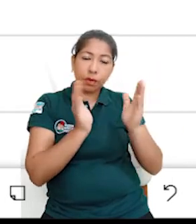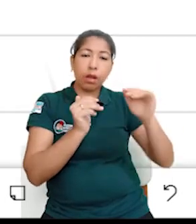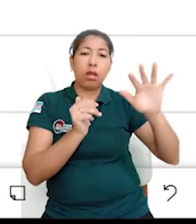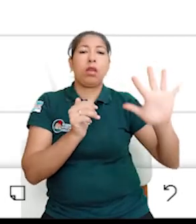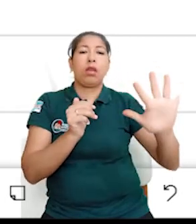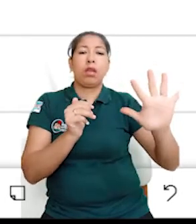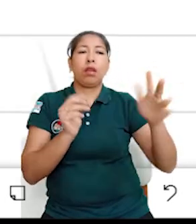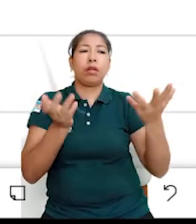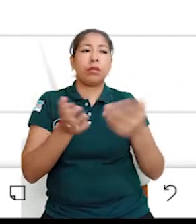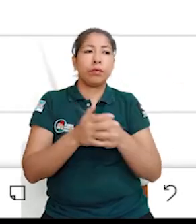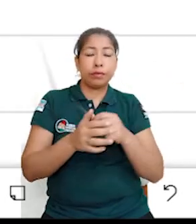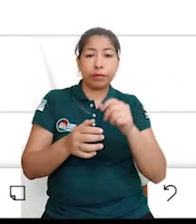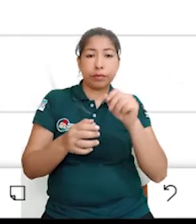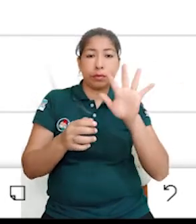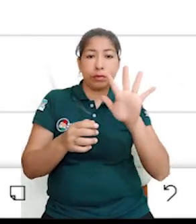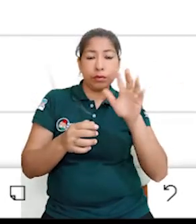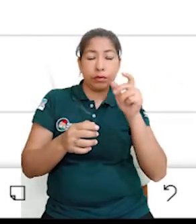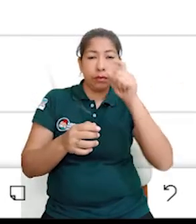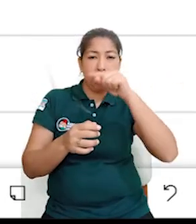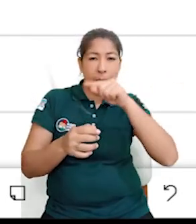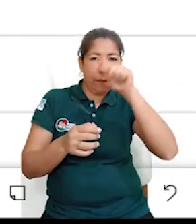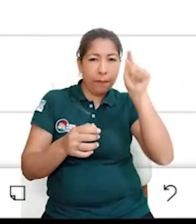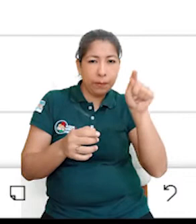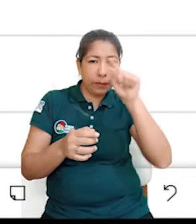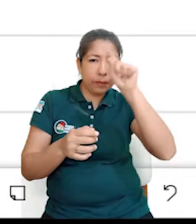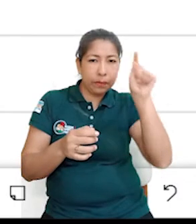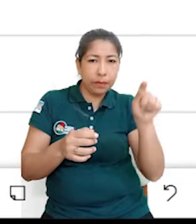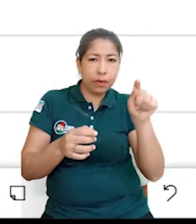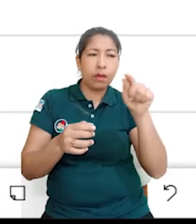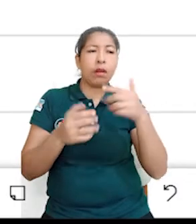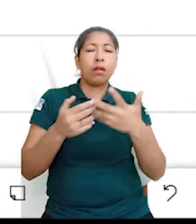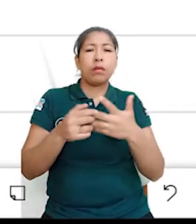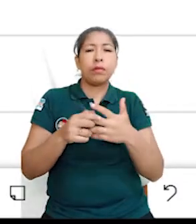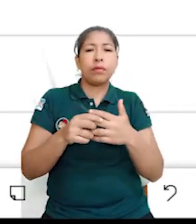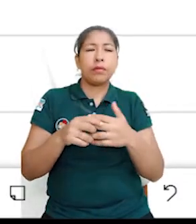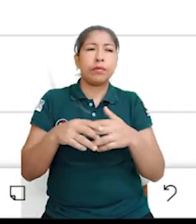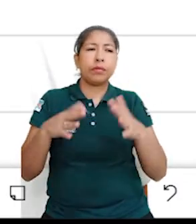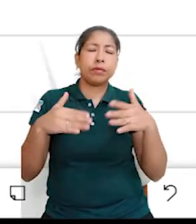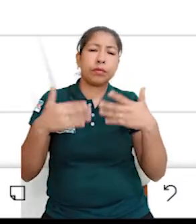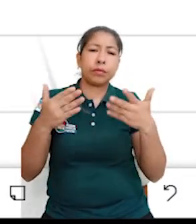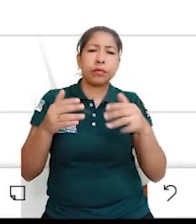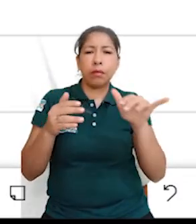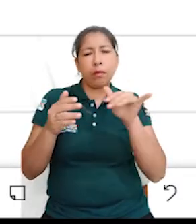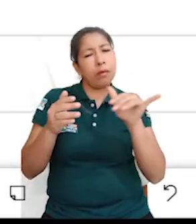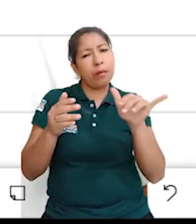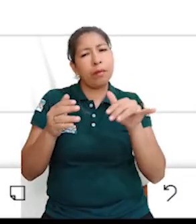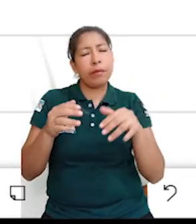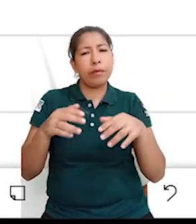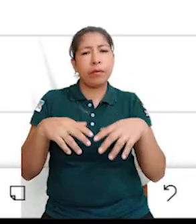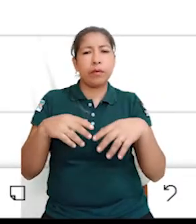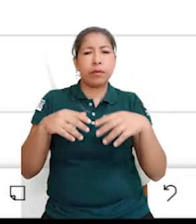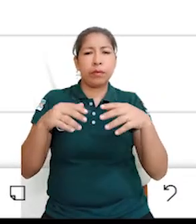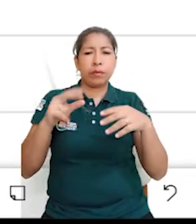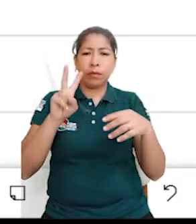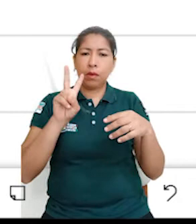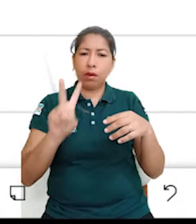paréntesis haciendo propiedad distributiva. Vamos a multiplicar los primeros. Tendremos x al cuadrado igual